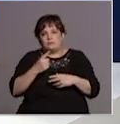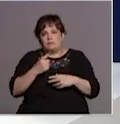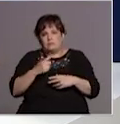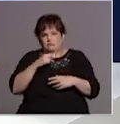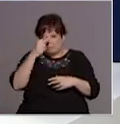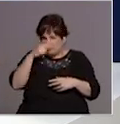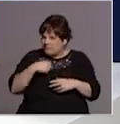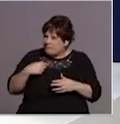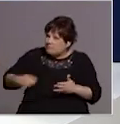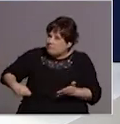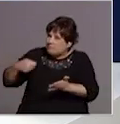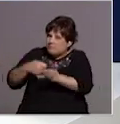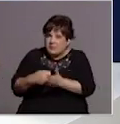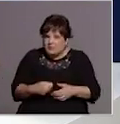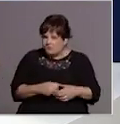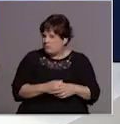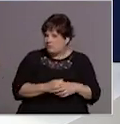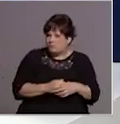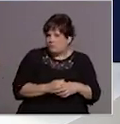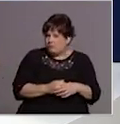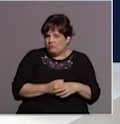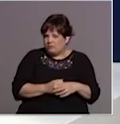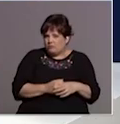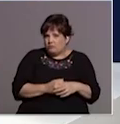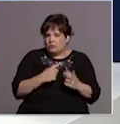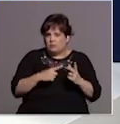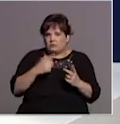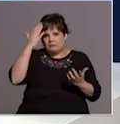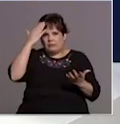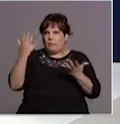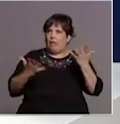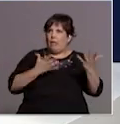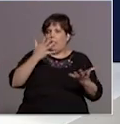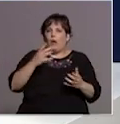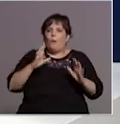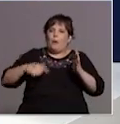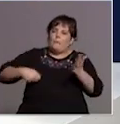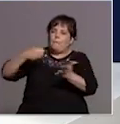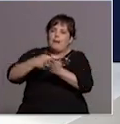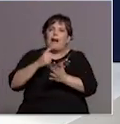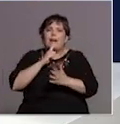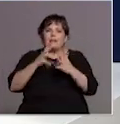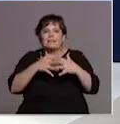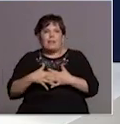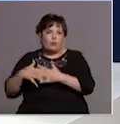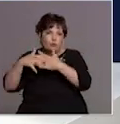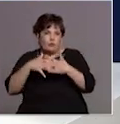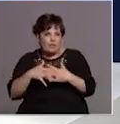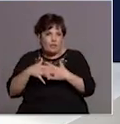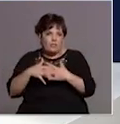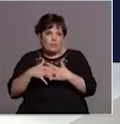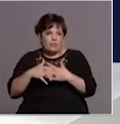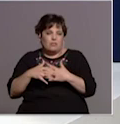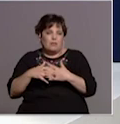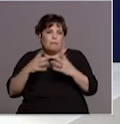méxico de no pagar lo que le obligó entonces a reformular su proyecto para que lo pague eeuu claro sin contar con que el